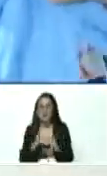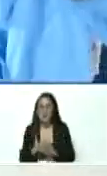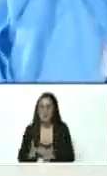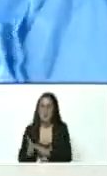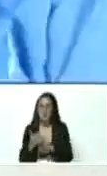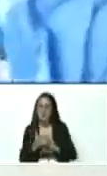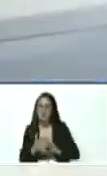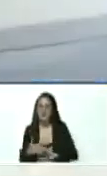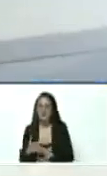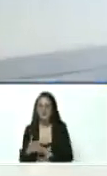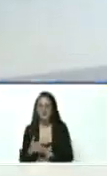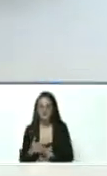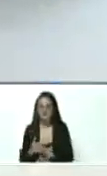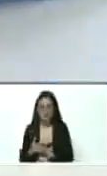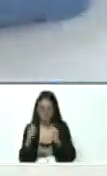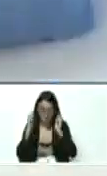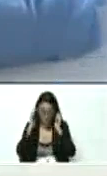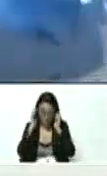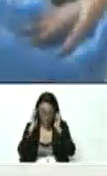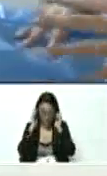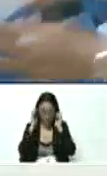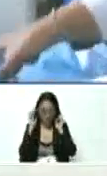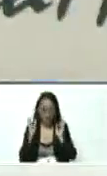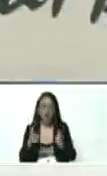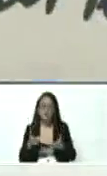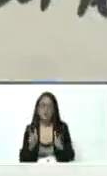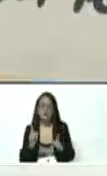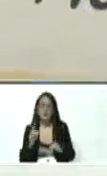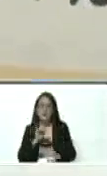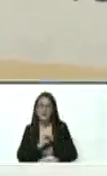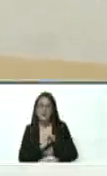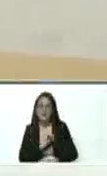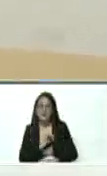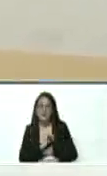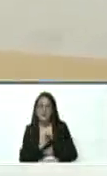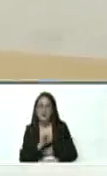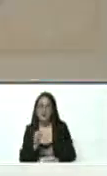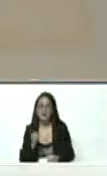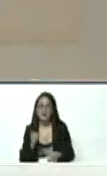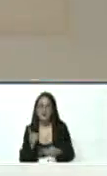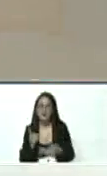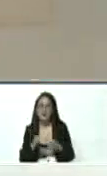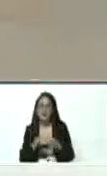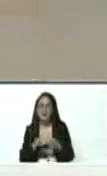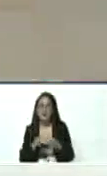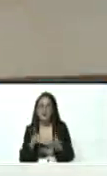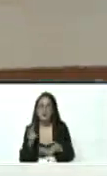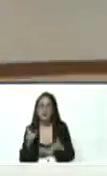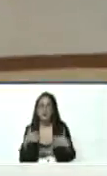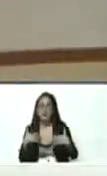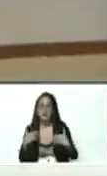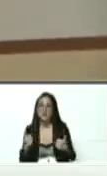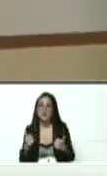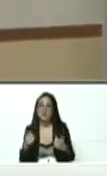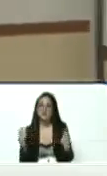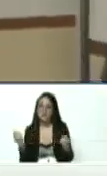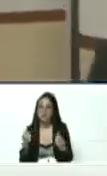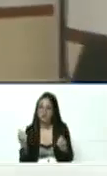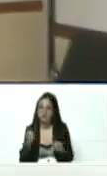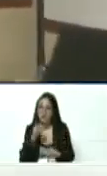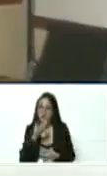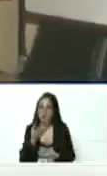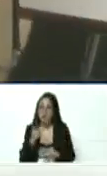comunitarias que nos permiten desde el territorio también identificar los elementos fundamentales de la salud, la promoción de los